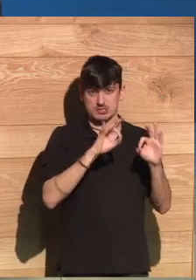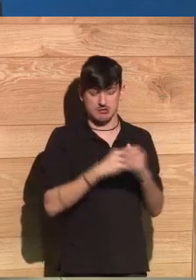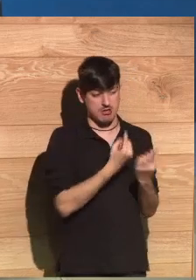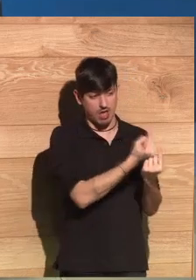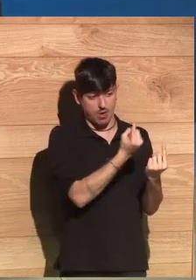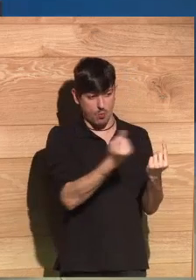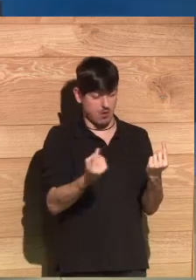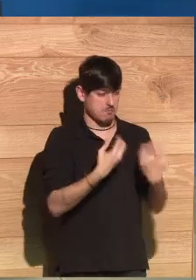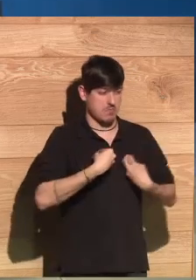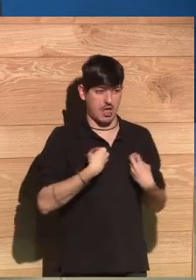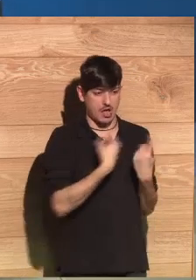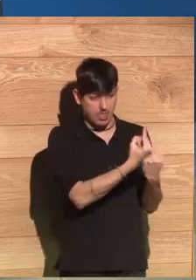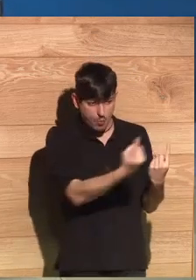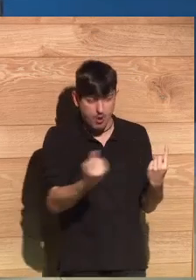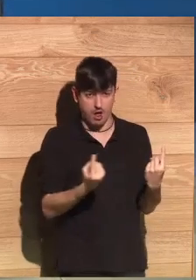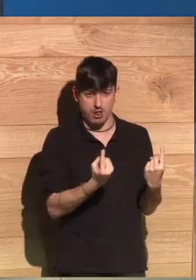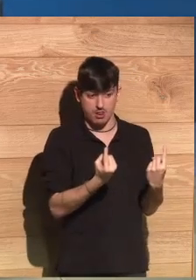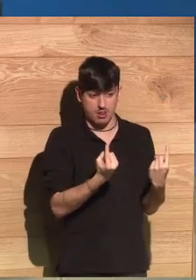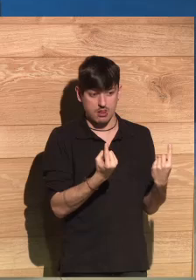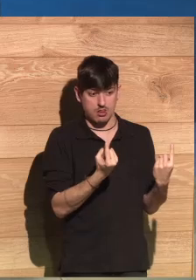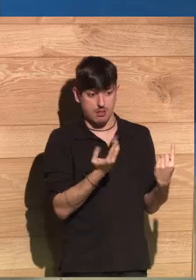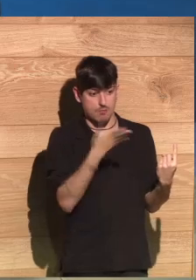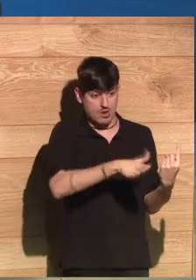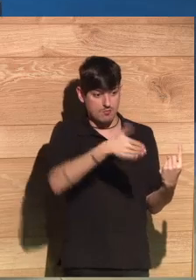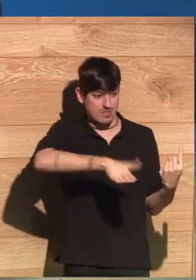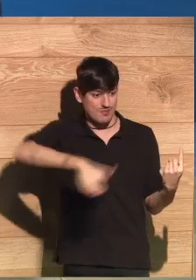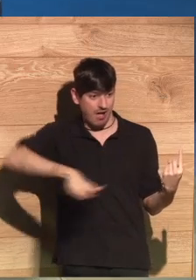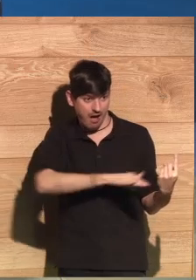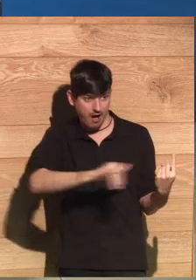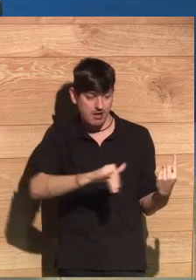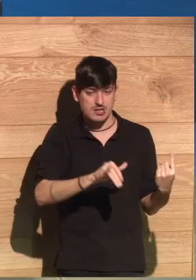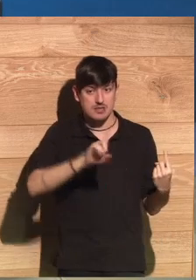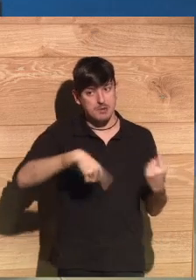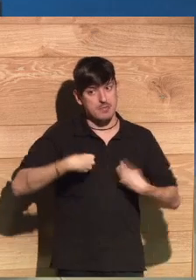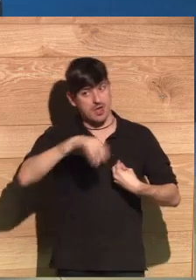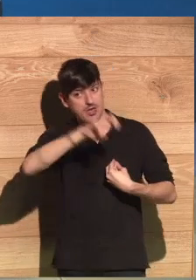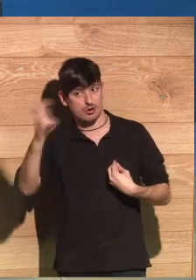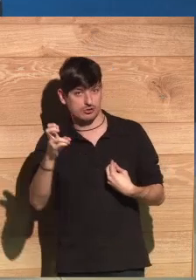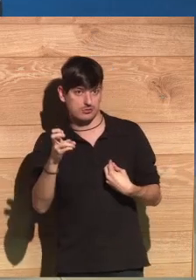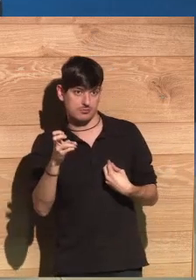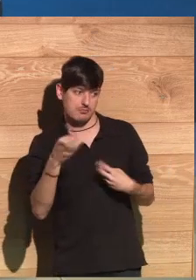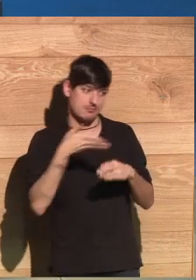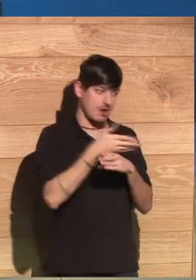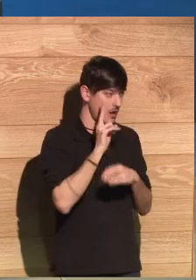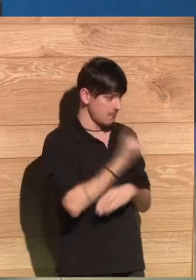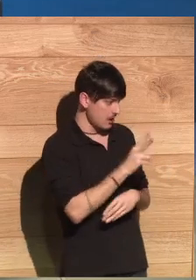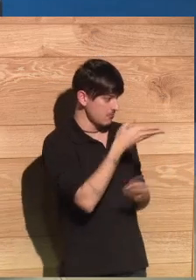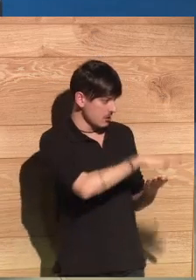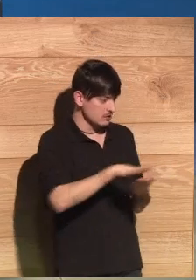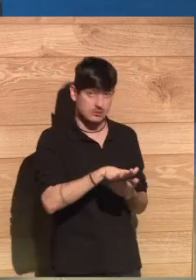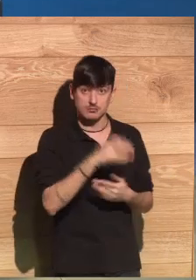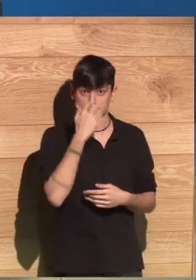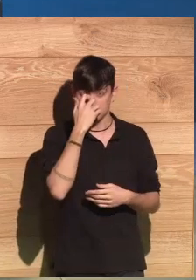de cada una de las vidas a las que esas muertes ponen final, y de las vidas de los otros que asisten a las muertes, ¿no? Y además